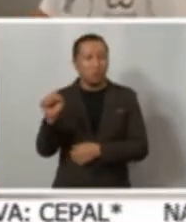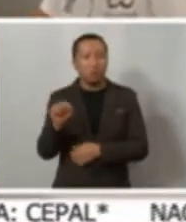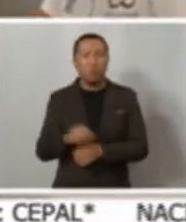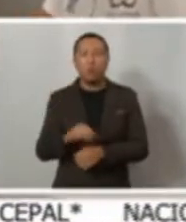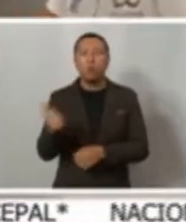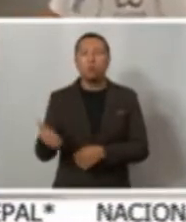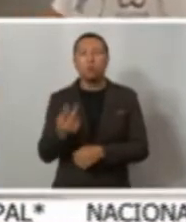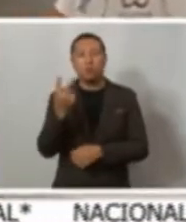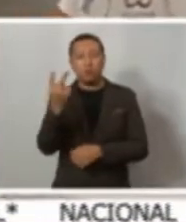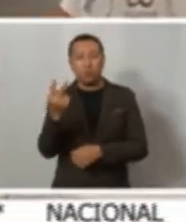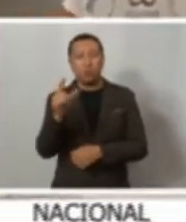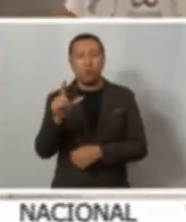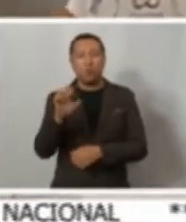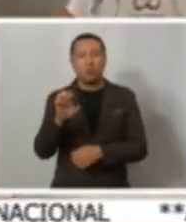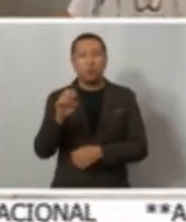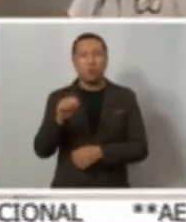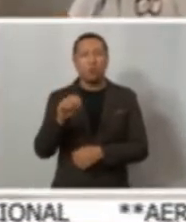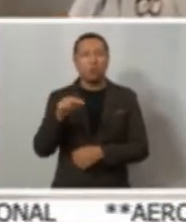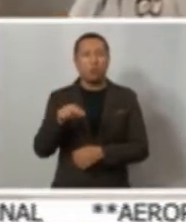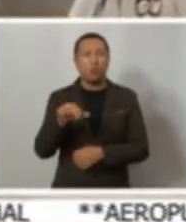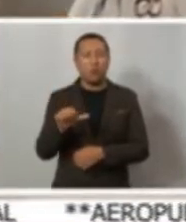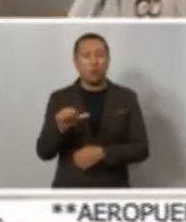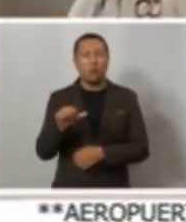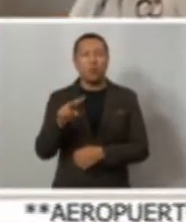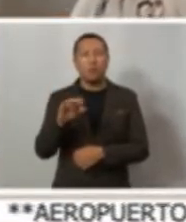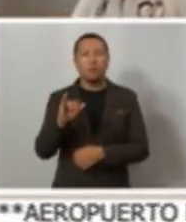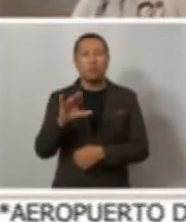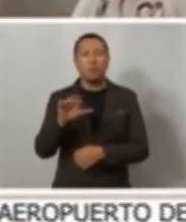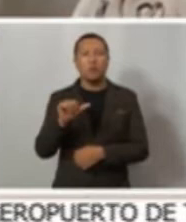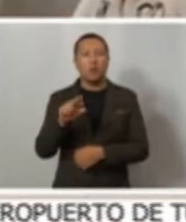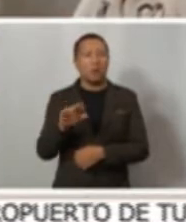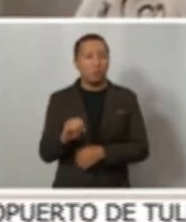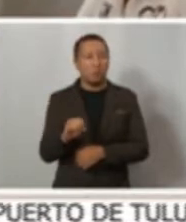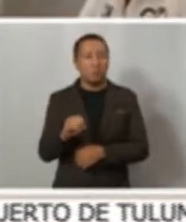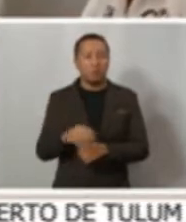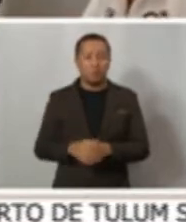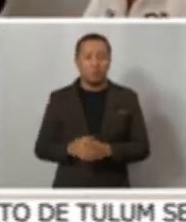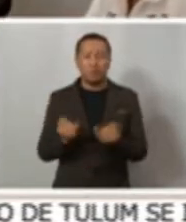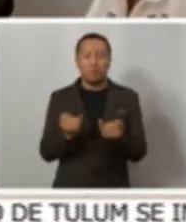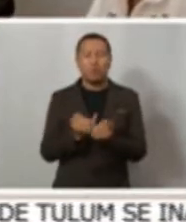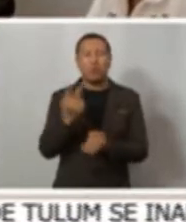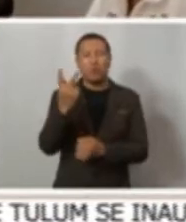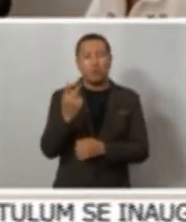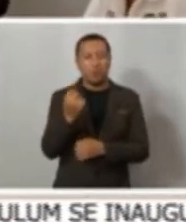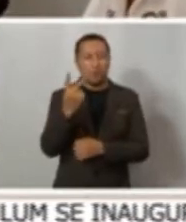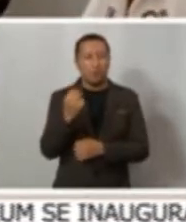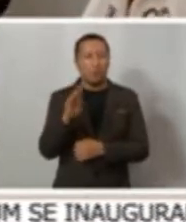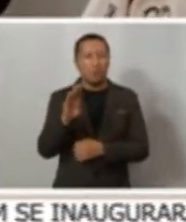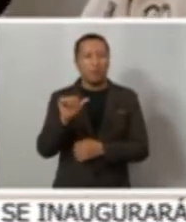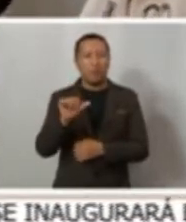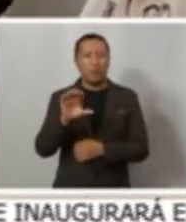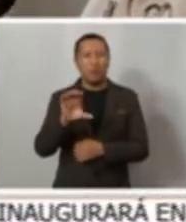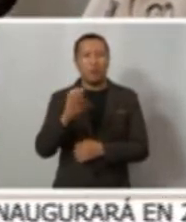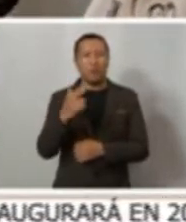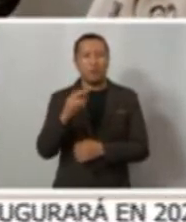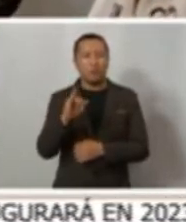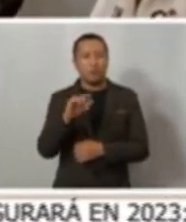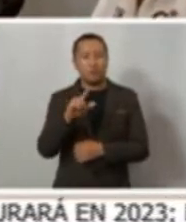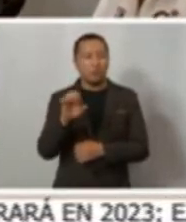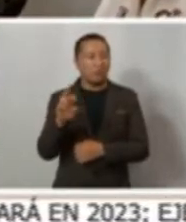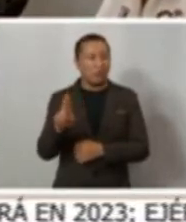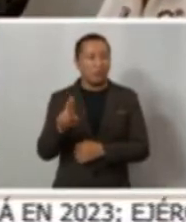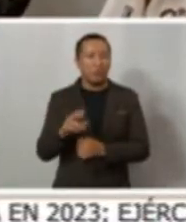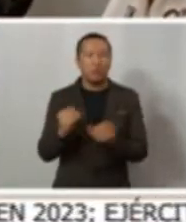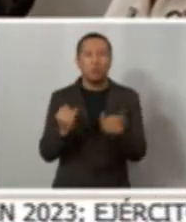Vicario: el Colegio de Bachilleres, la Telesecundaria Ramón Bravo Prieto y la Escuela Primaria Miguel Ángel Sabido. Son las